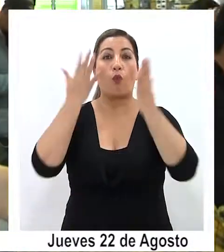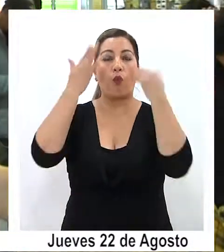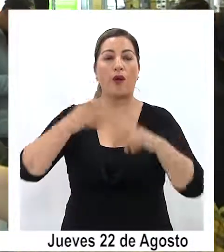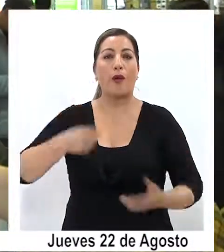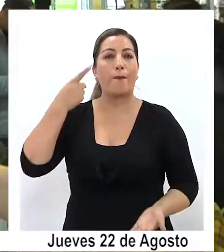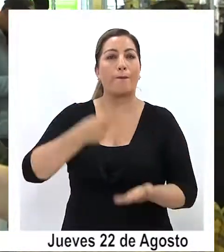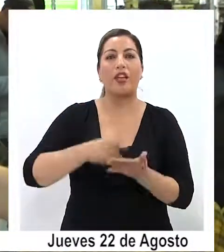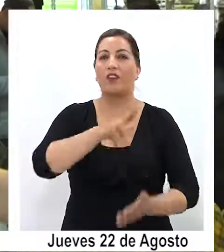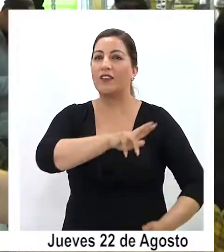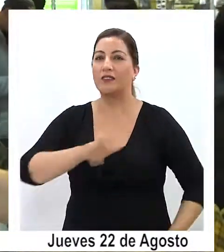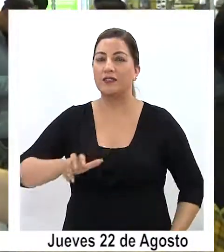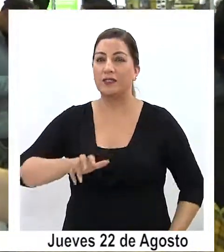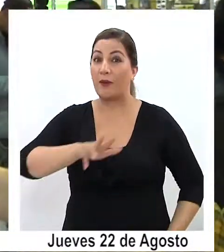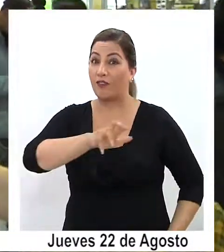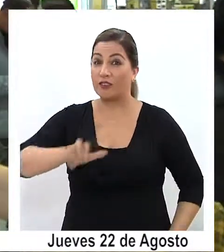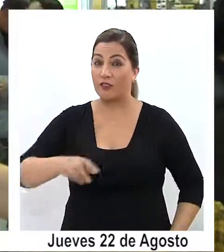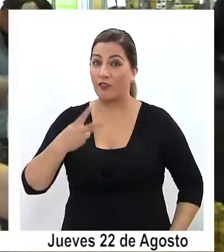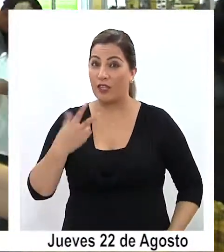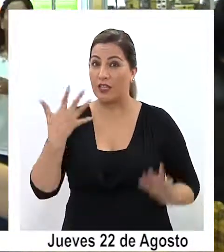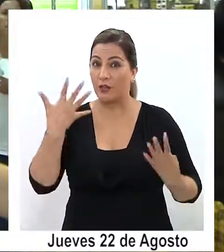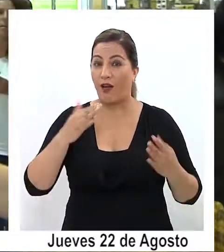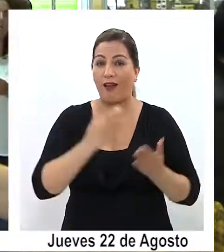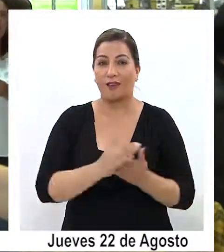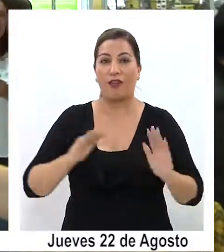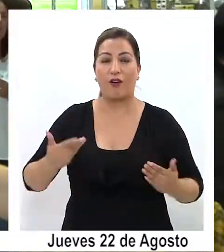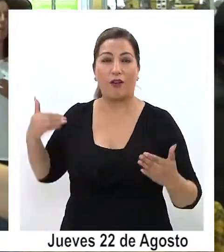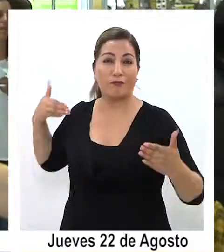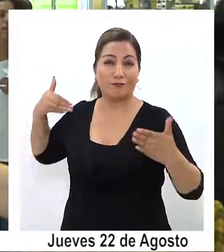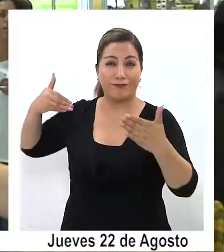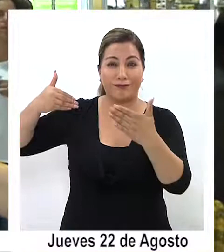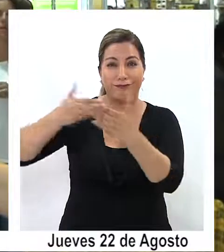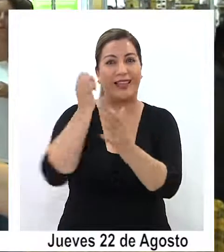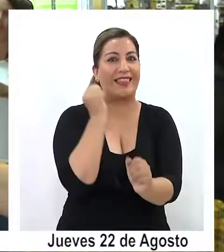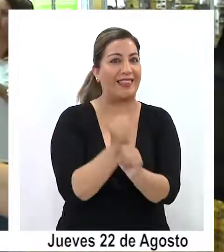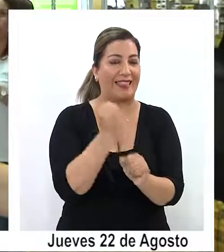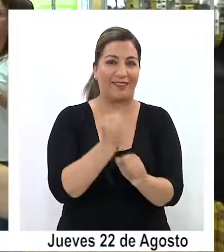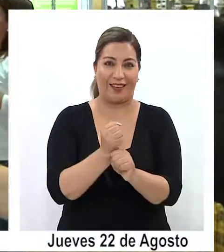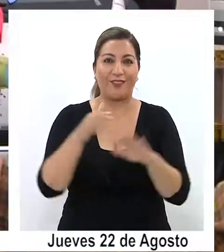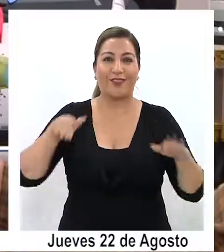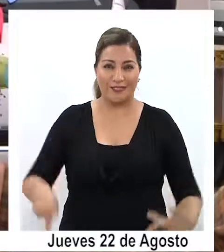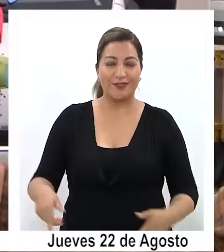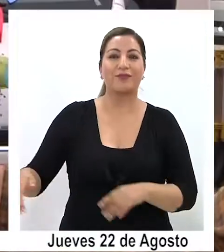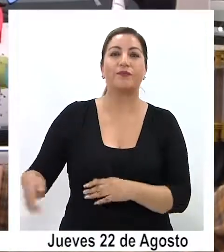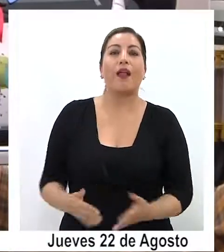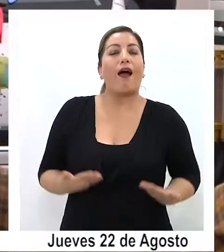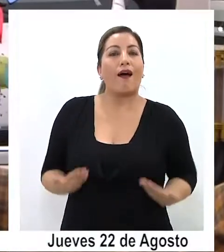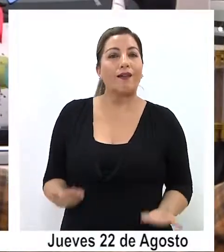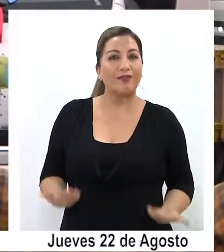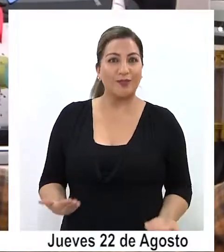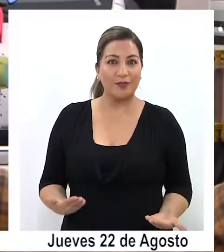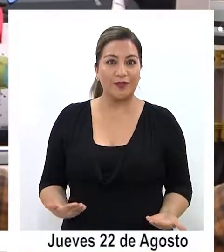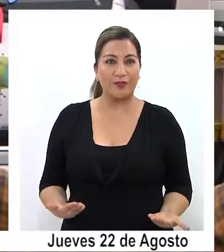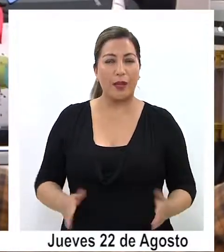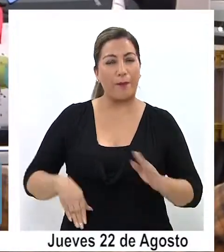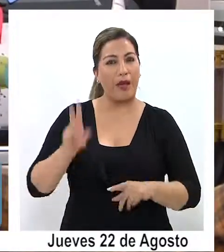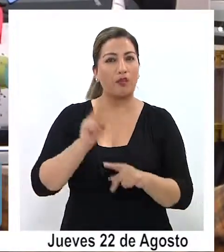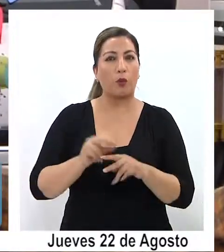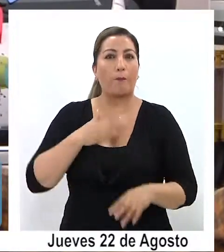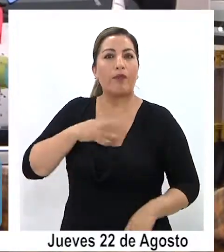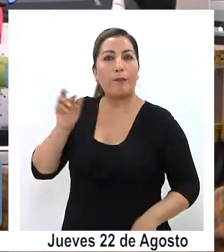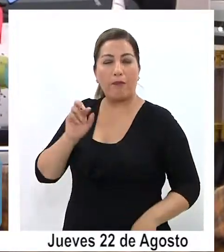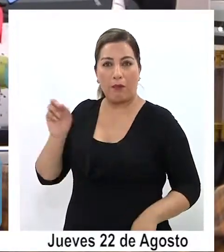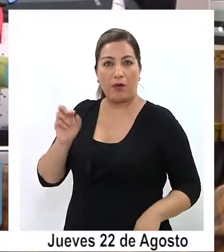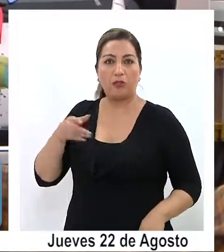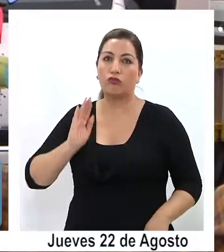y hasta el día de hoy estamos trabajando en la ferretería. Actualmente el más antiguo es mi